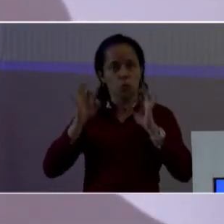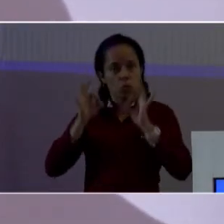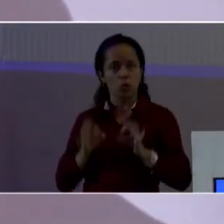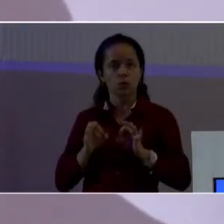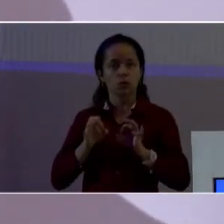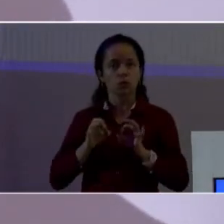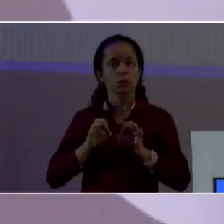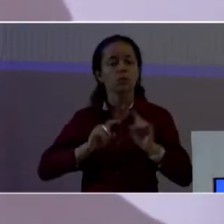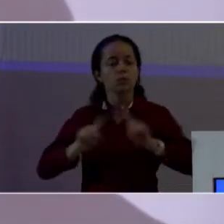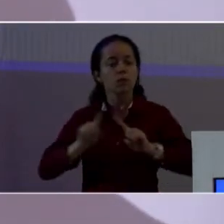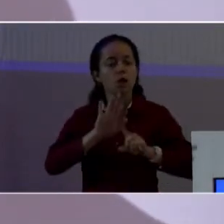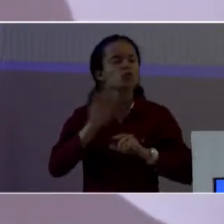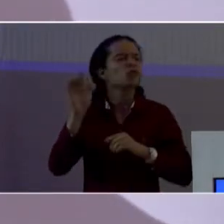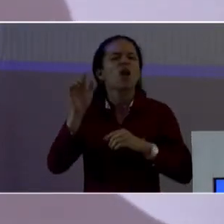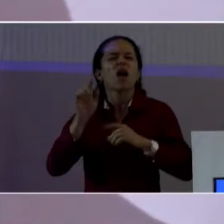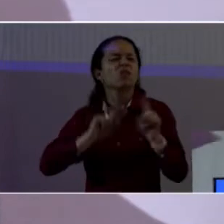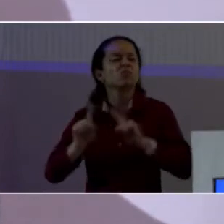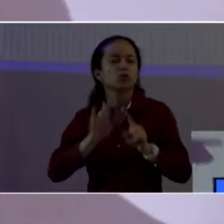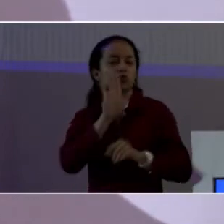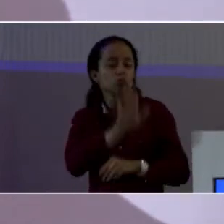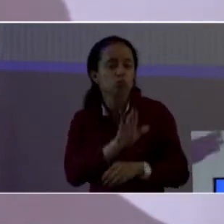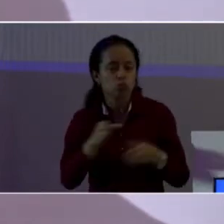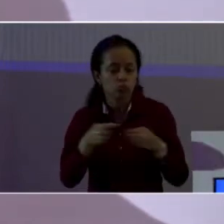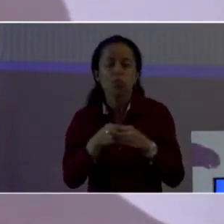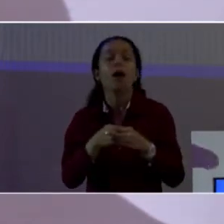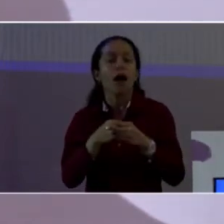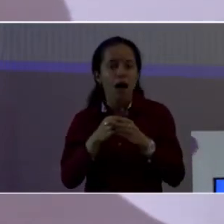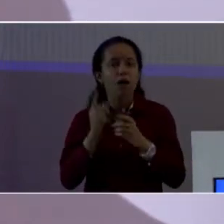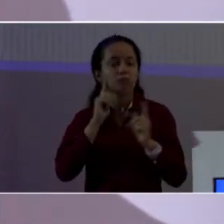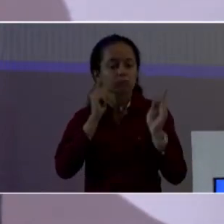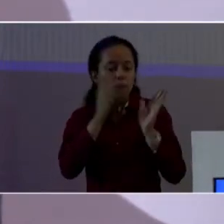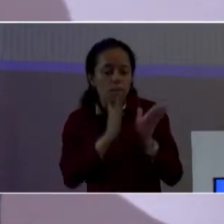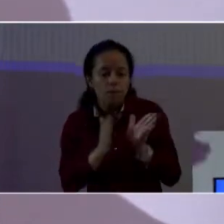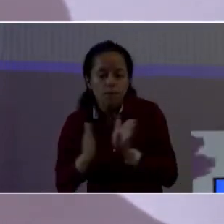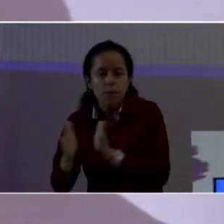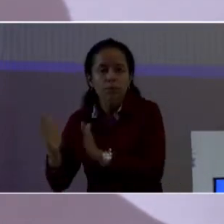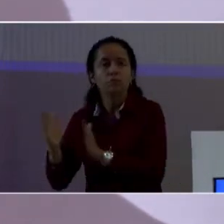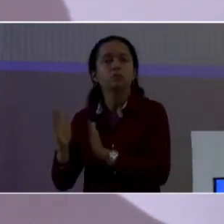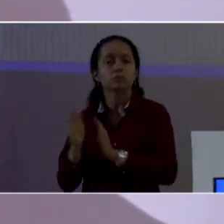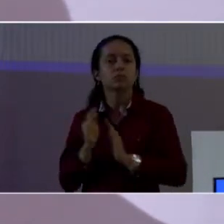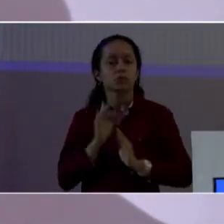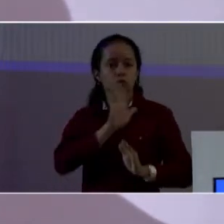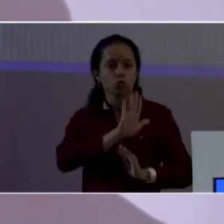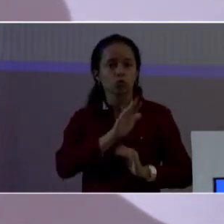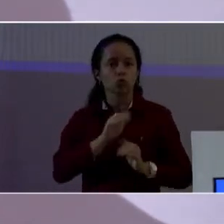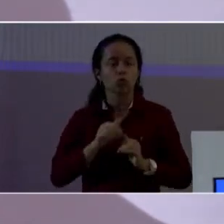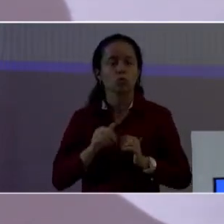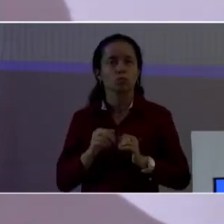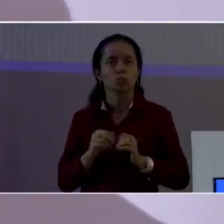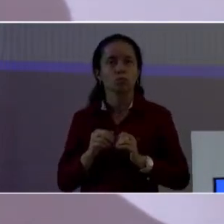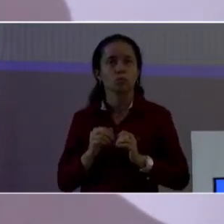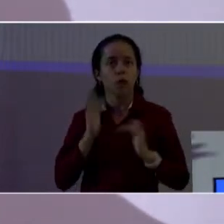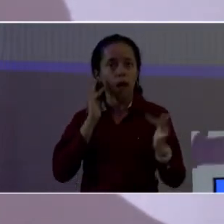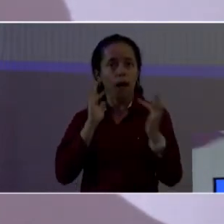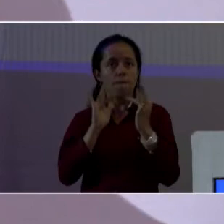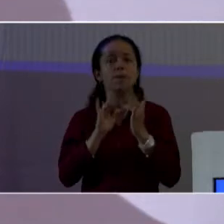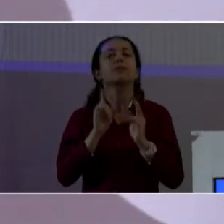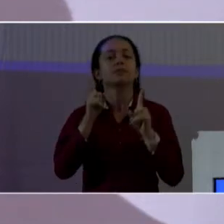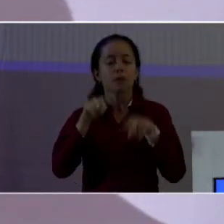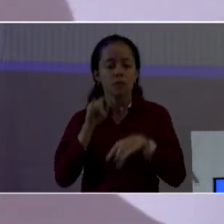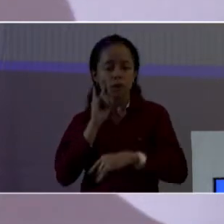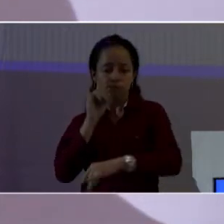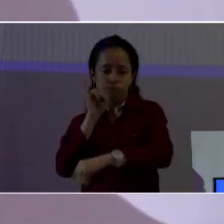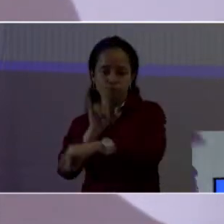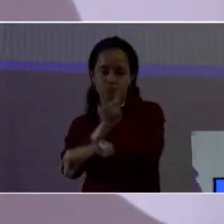Departamento Administrativo. ¿Esto qué implica? Pues la adecuada planeación que se dio durante la vigencia fiscal, pero además el estricto control que se